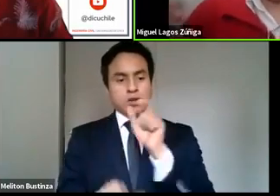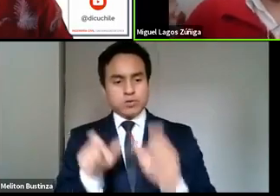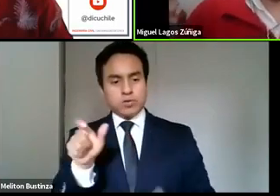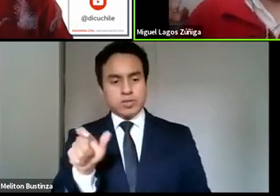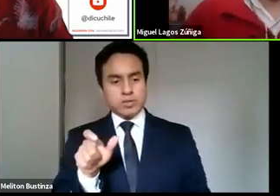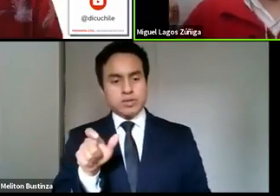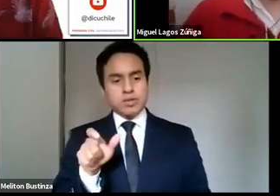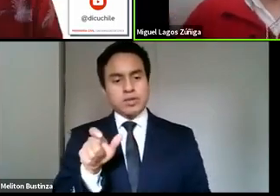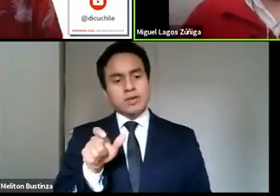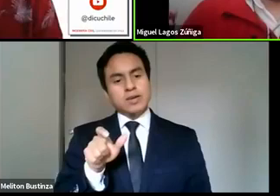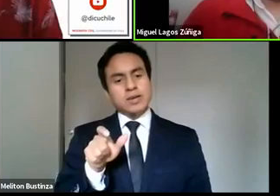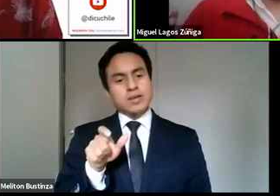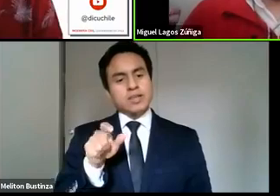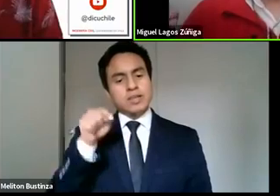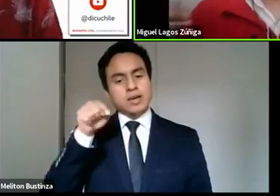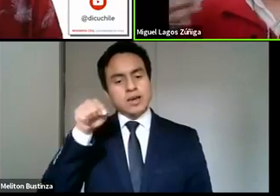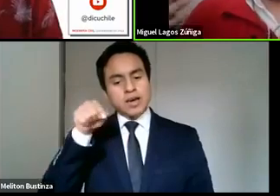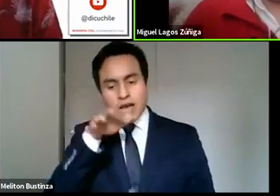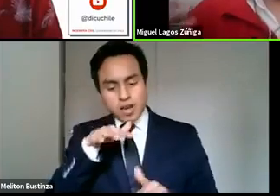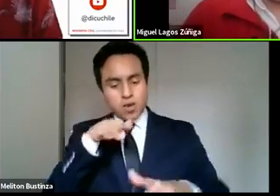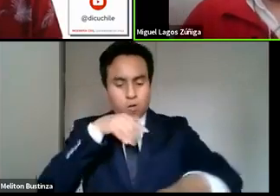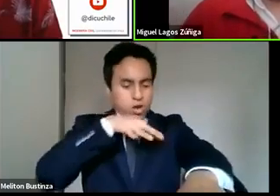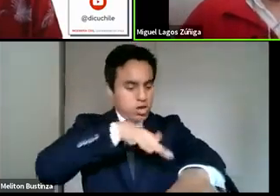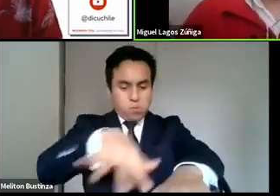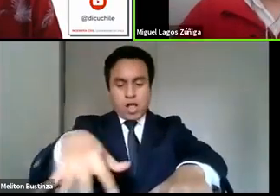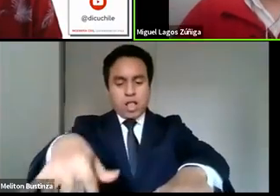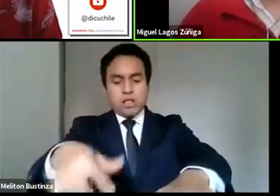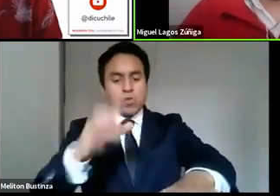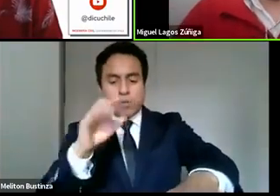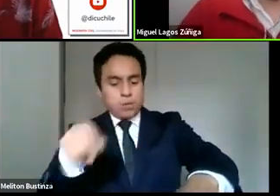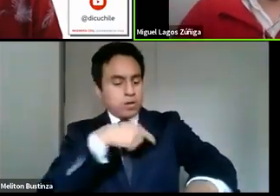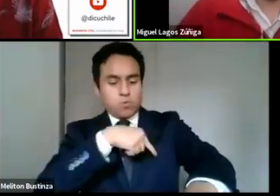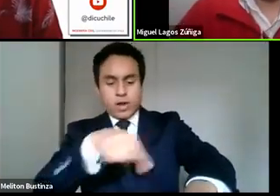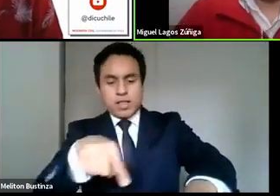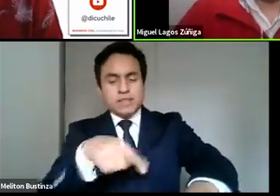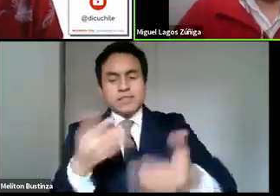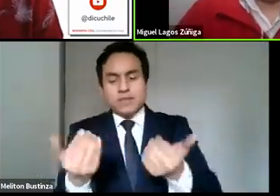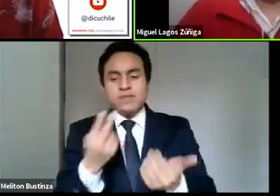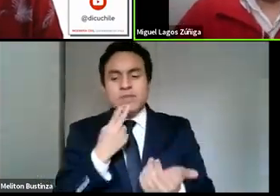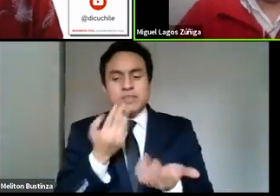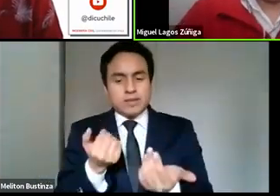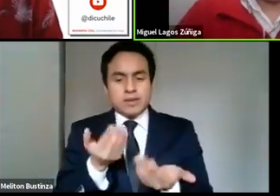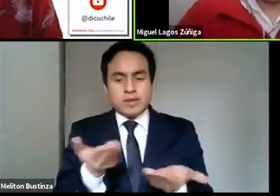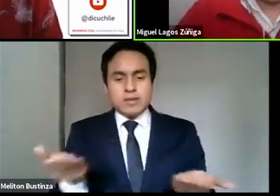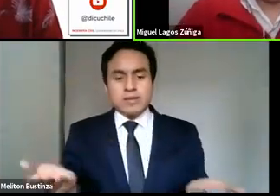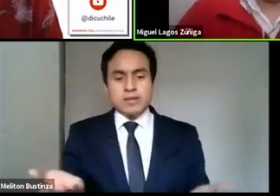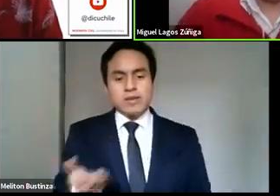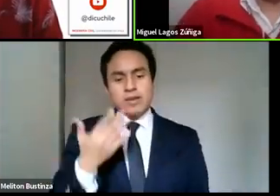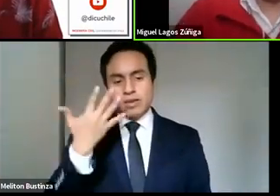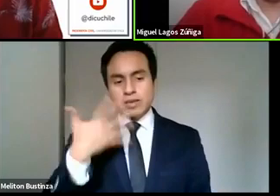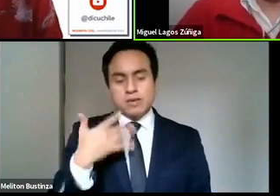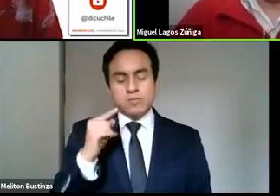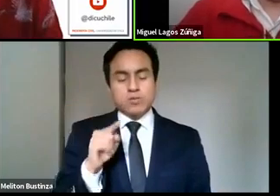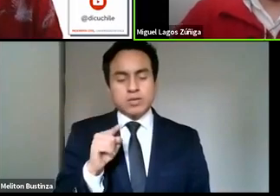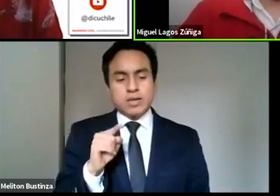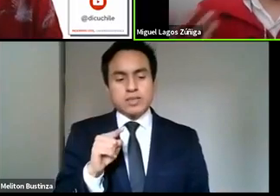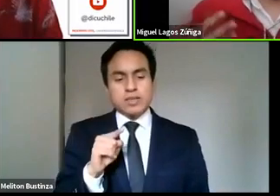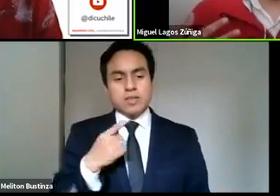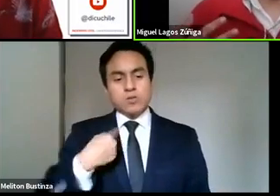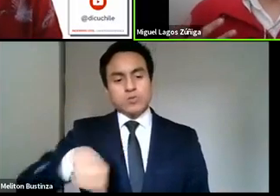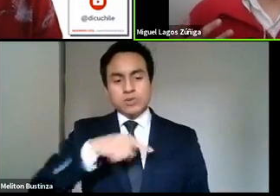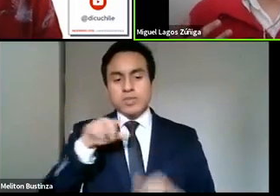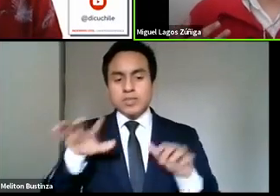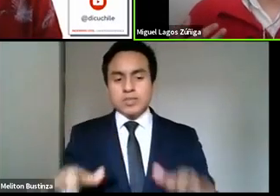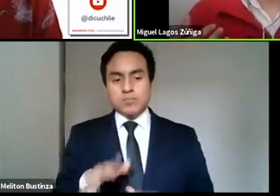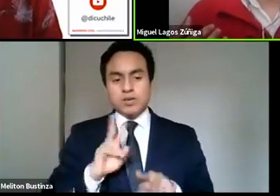río arriba o lo toman abajo tienen sus propias necesidades, requieren vivir. Y es importante que lo que intentamos hacer desde